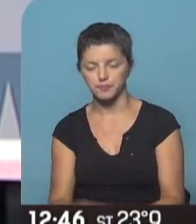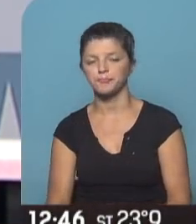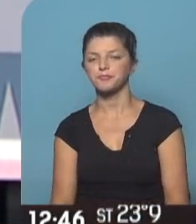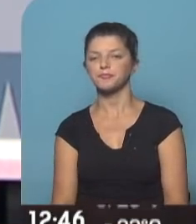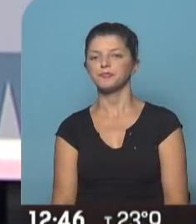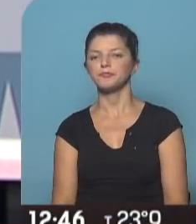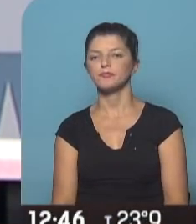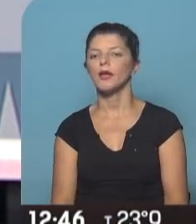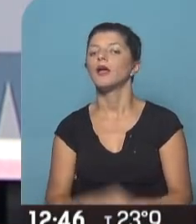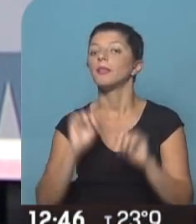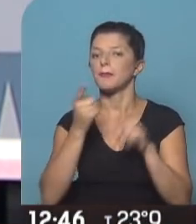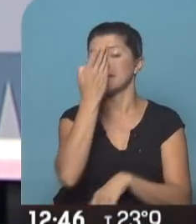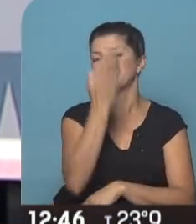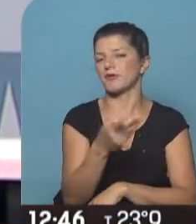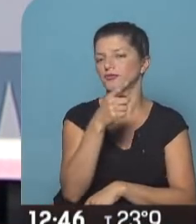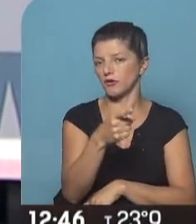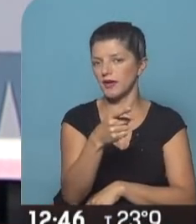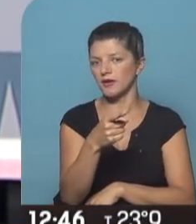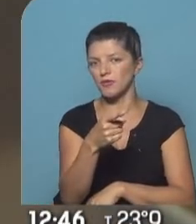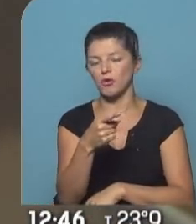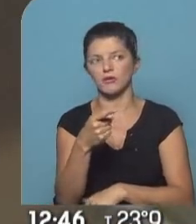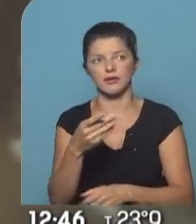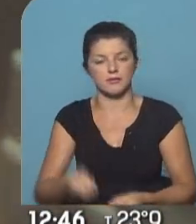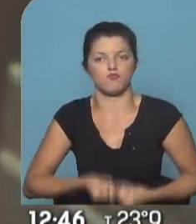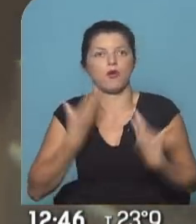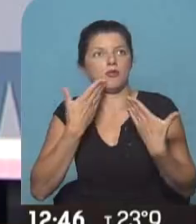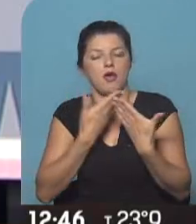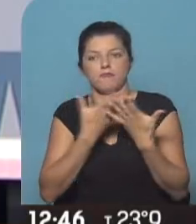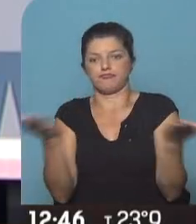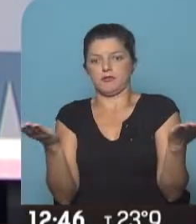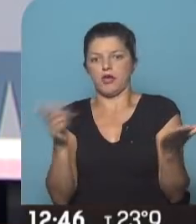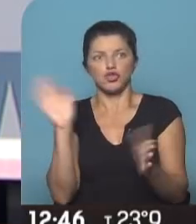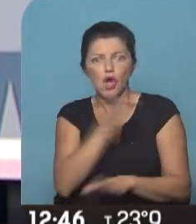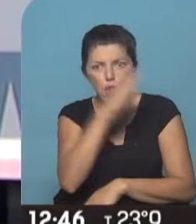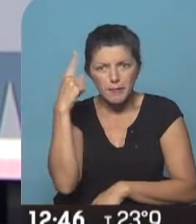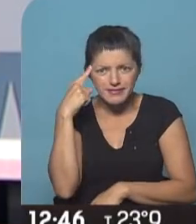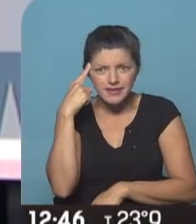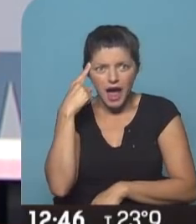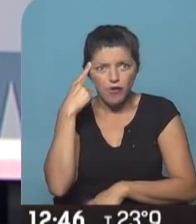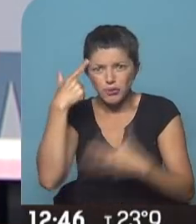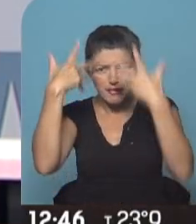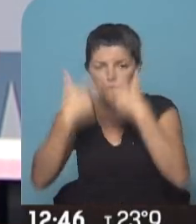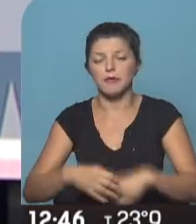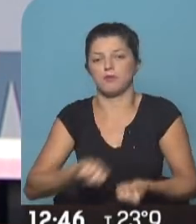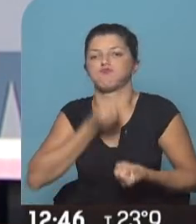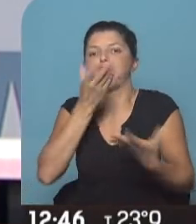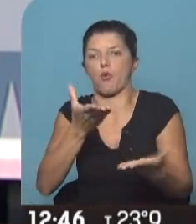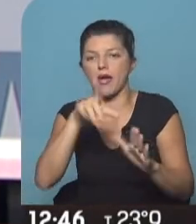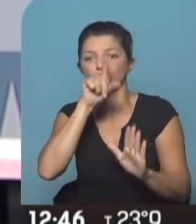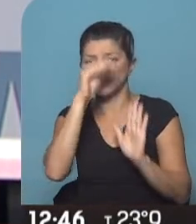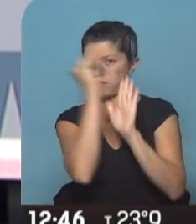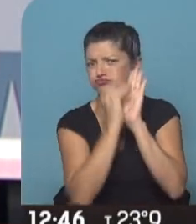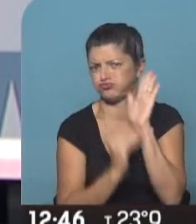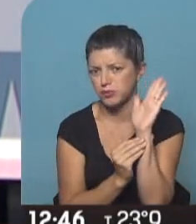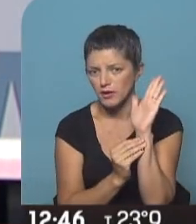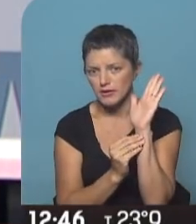transparencia o de casi uno diría pornográfica de Trump. Obscena, claro. Obscena, que es que todo lo que él piensa lo vomita en Twitter en 2 minutos sin